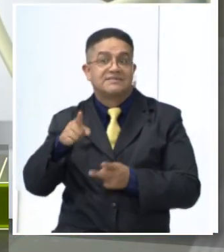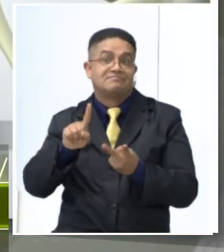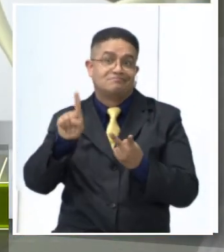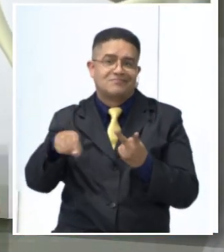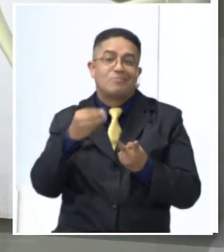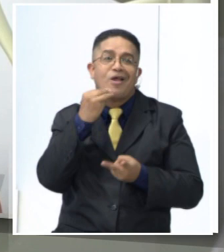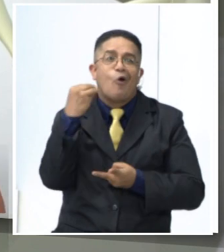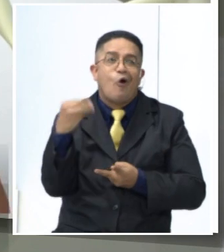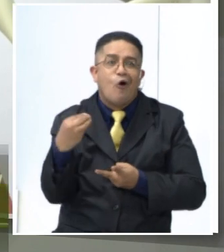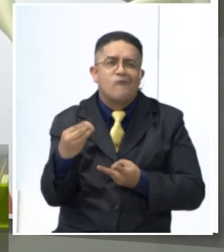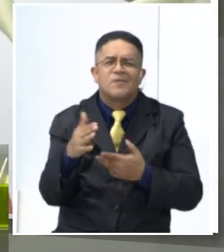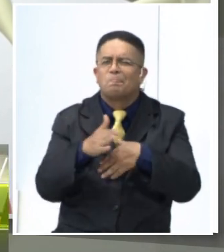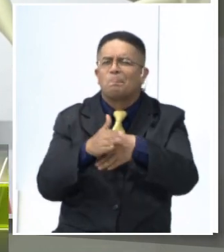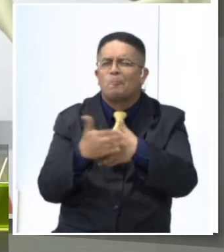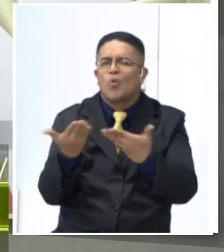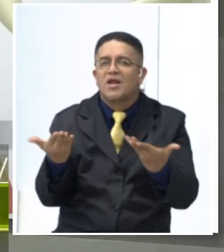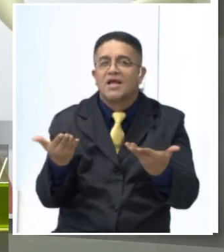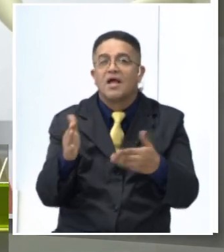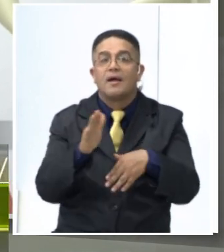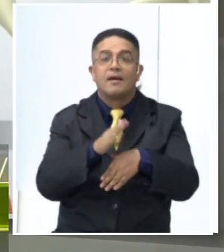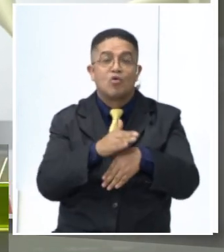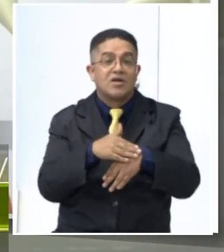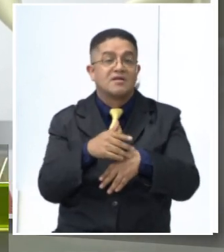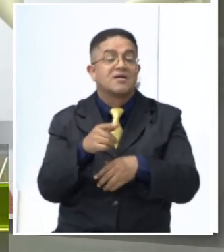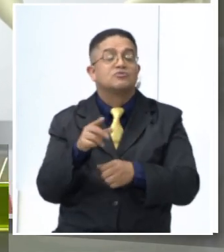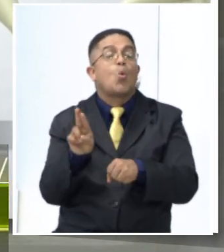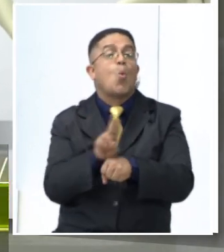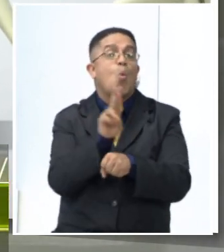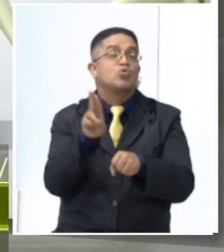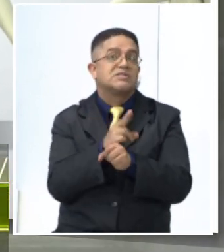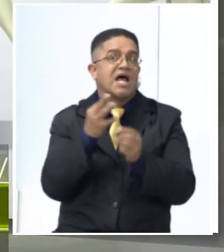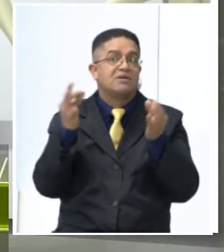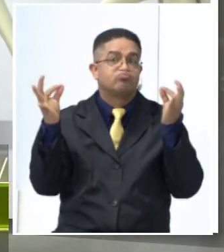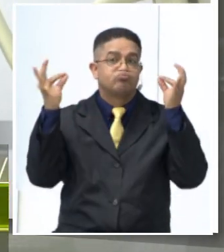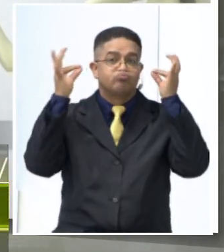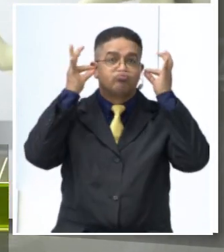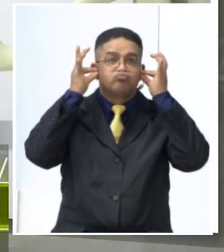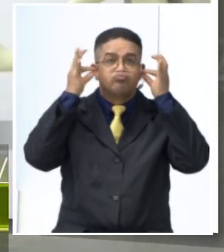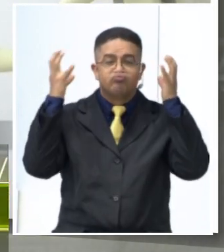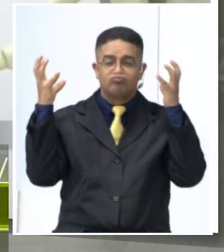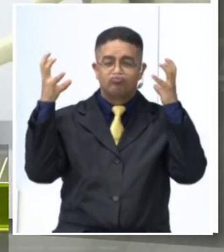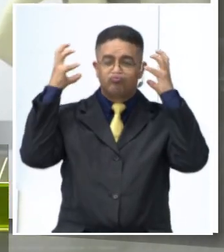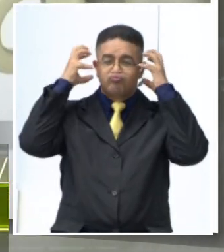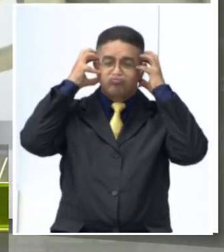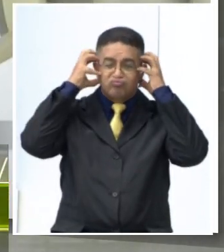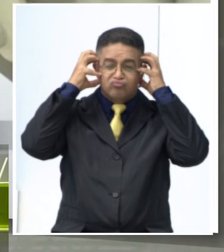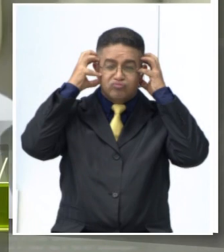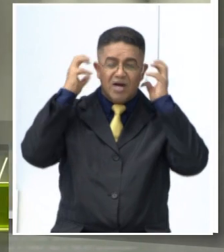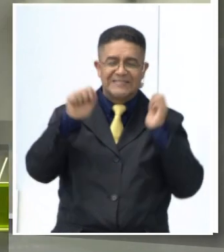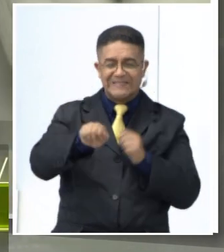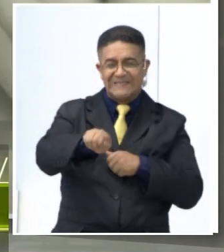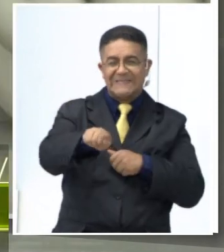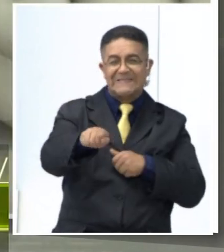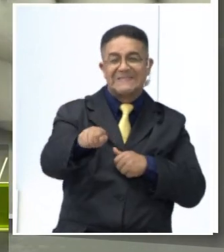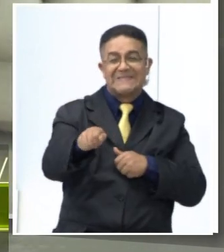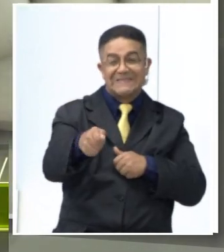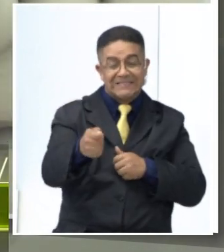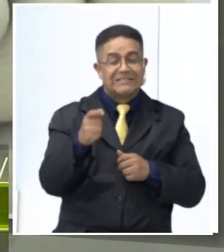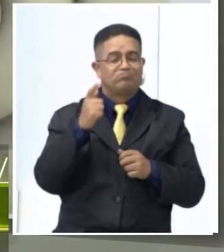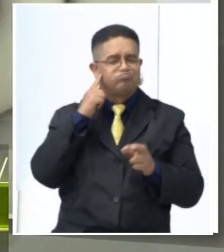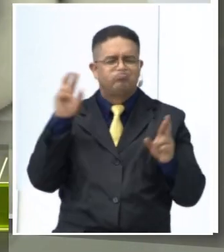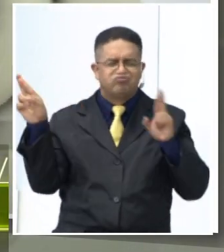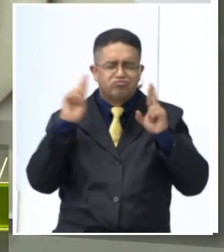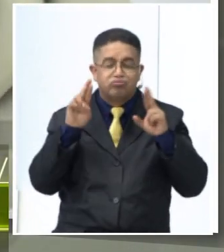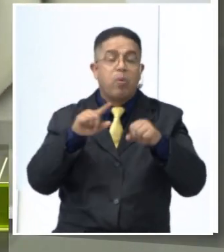edades jóvenes. ¿Por qué? Por el uso de los audífonos, de estos cascos, que los jóvenes usan de una forma indiscriminada